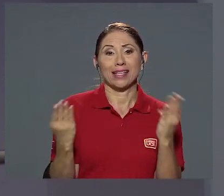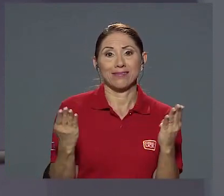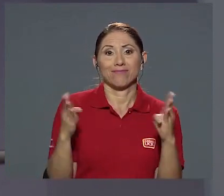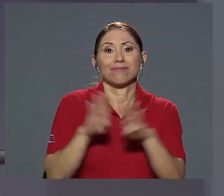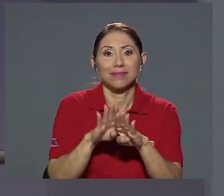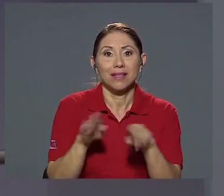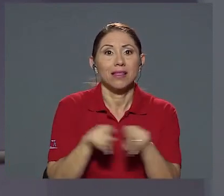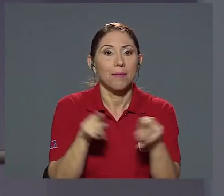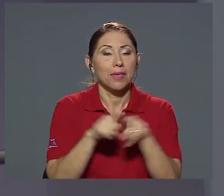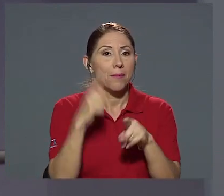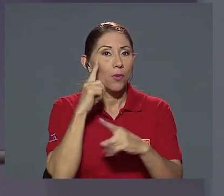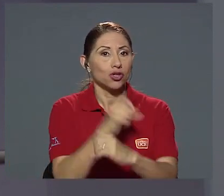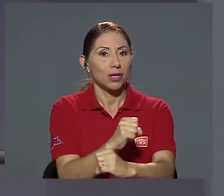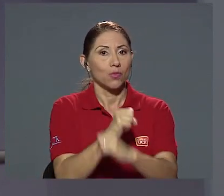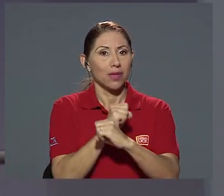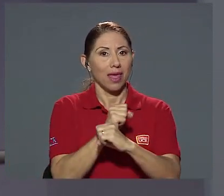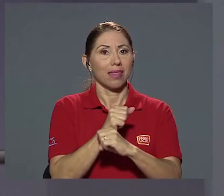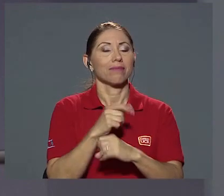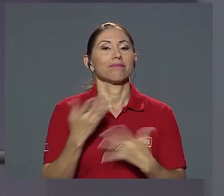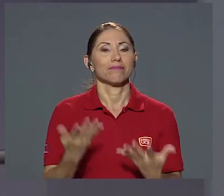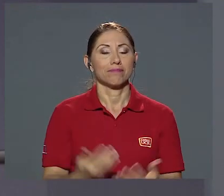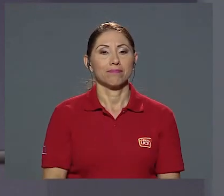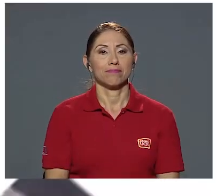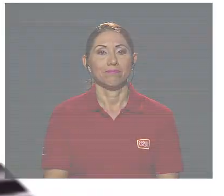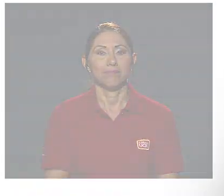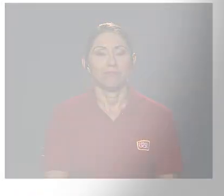que también es un tema que no es nuevo en Centroamérica.